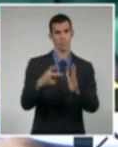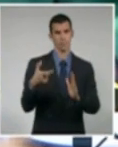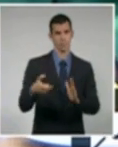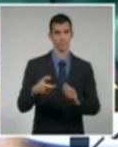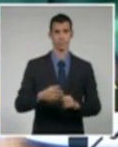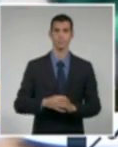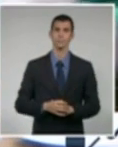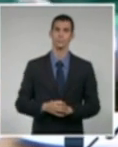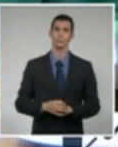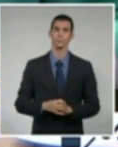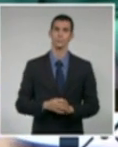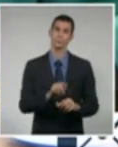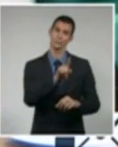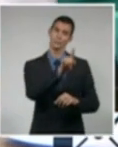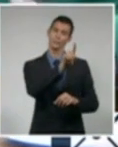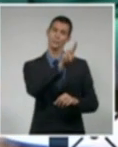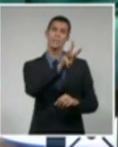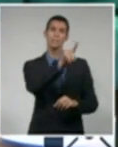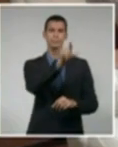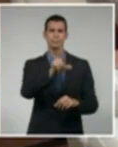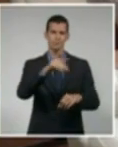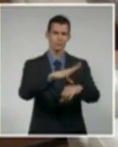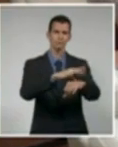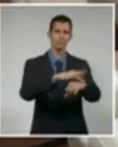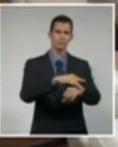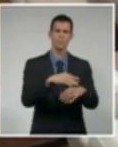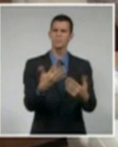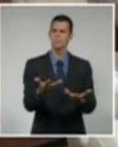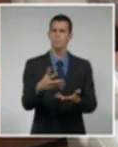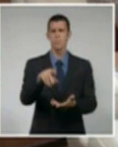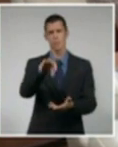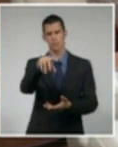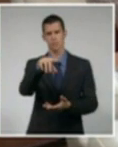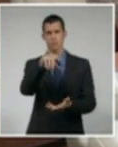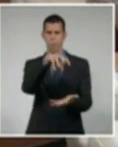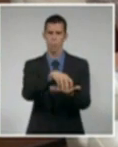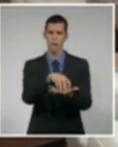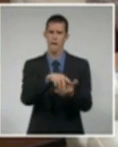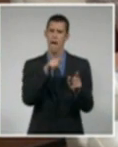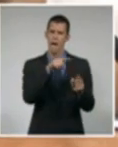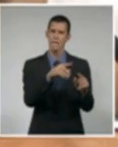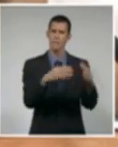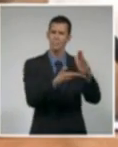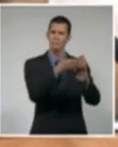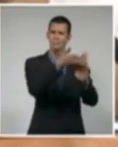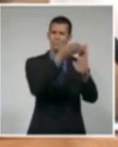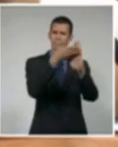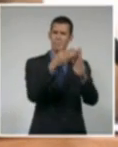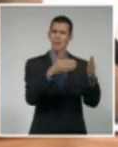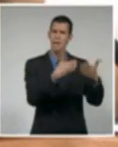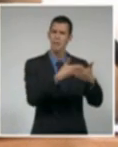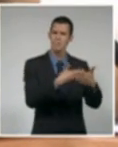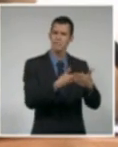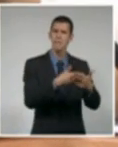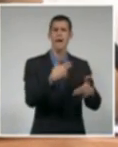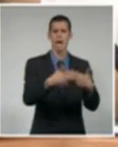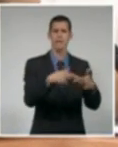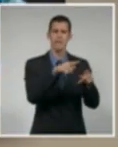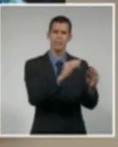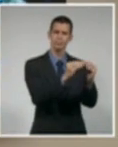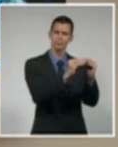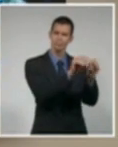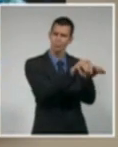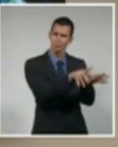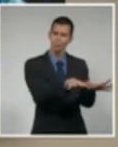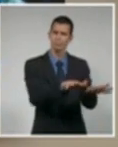Pinar del Río, todos vinculados al evento de la empresa constructora del Mariel en la vecina Artemisa. Los esfuerzos del gobierno provincial